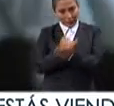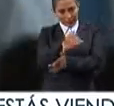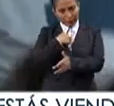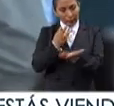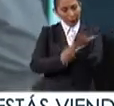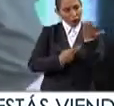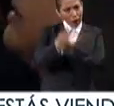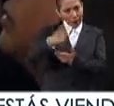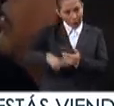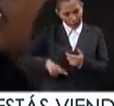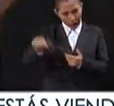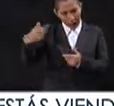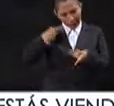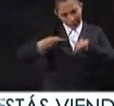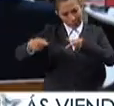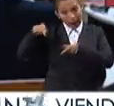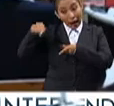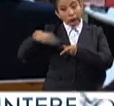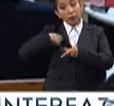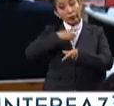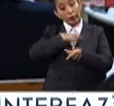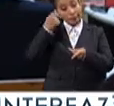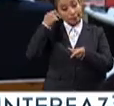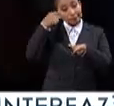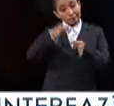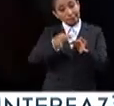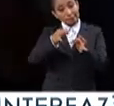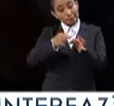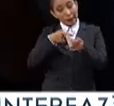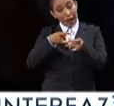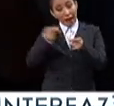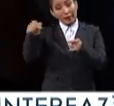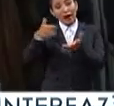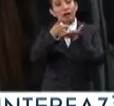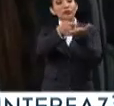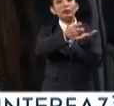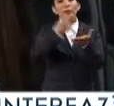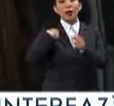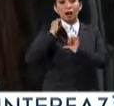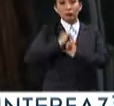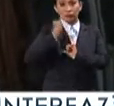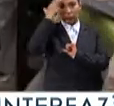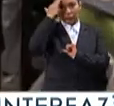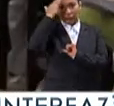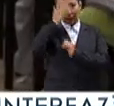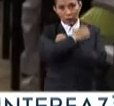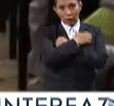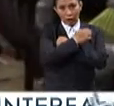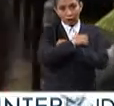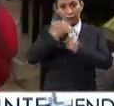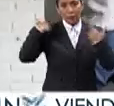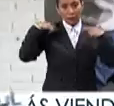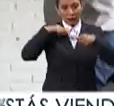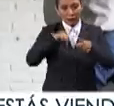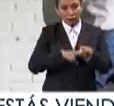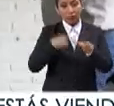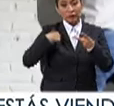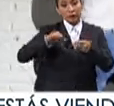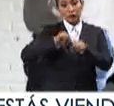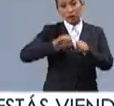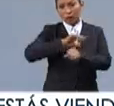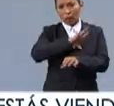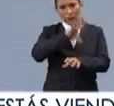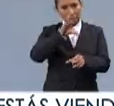de políticas públicas que deben tener tal precisión y calidad que ayuden a autoridades educativas profesores y a la